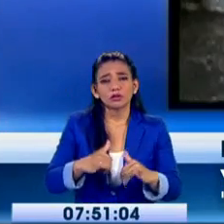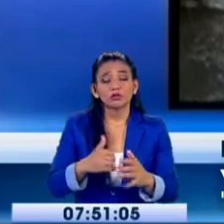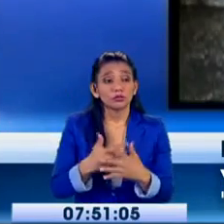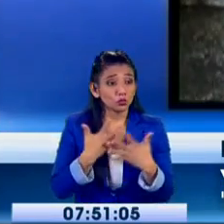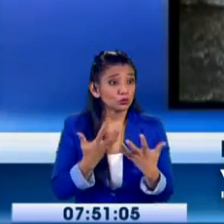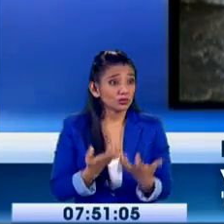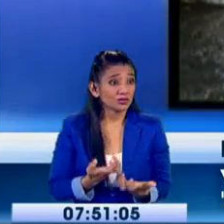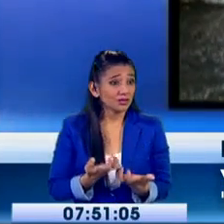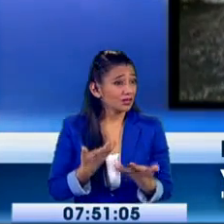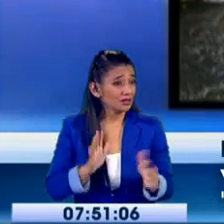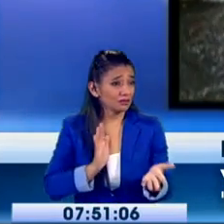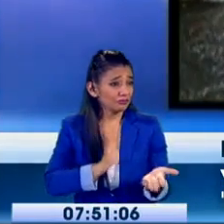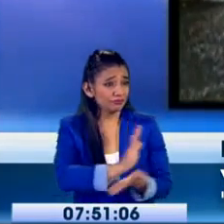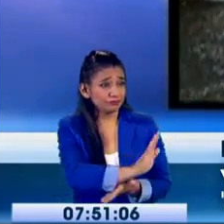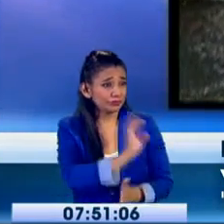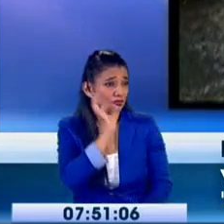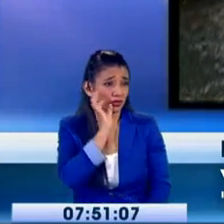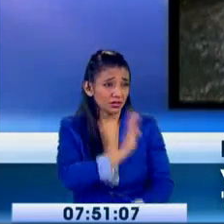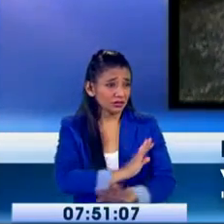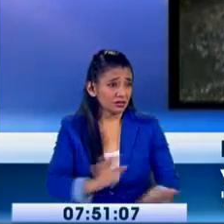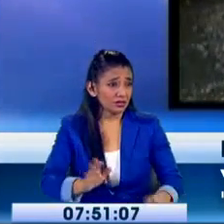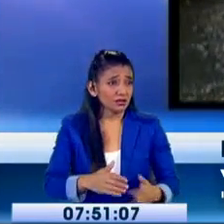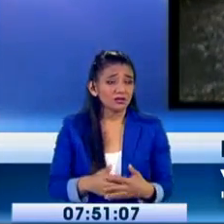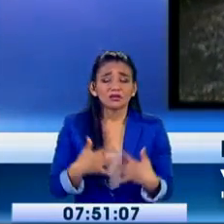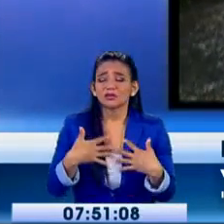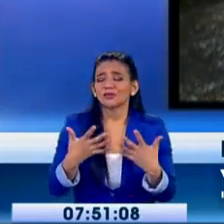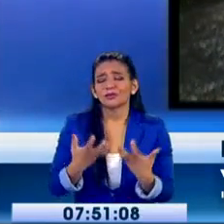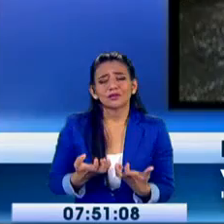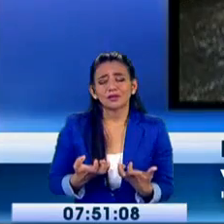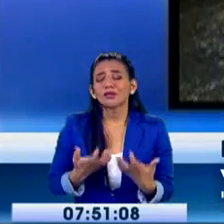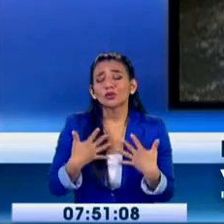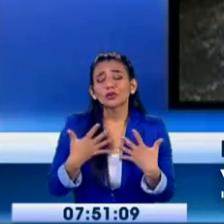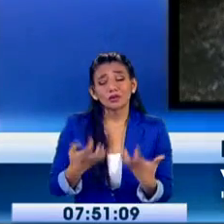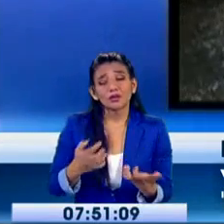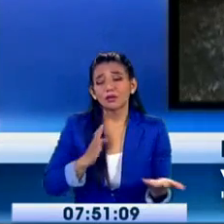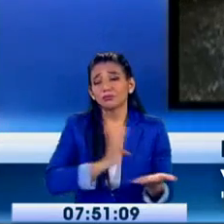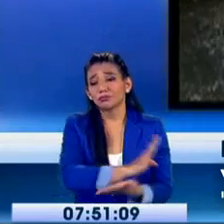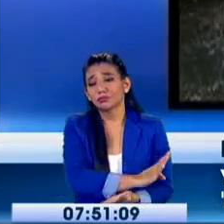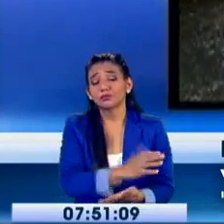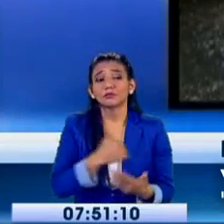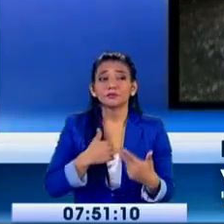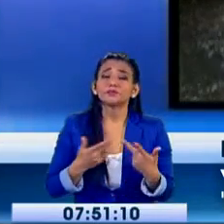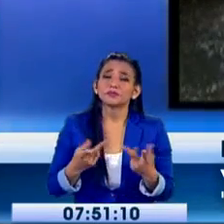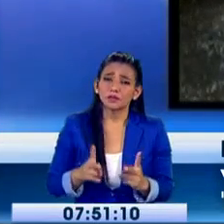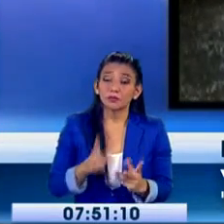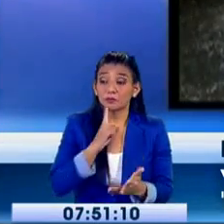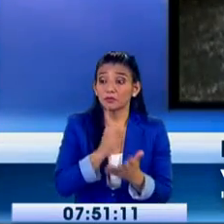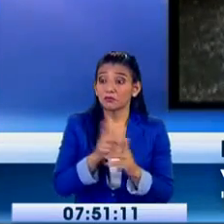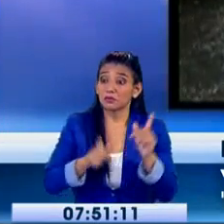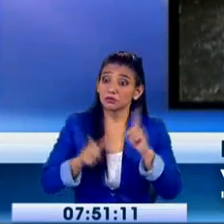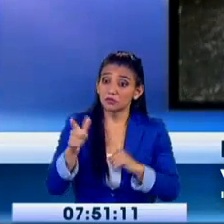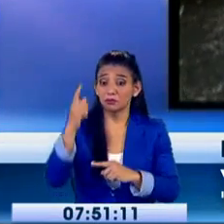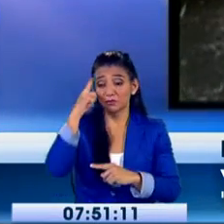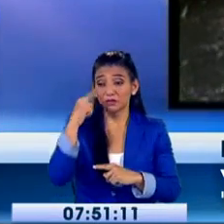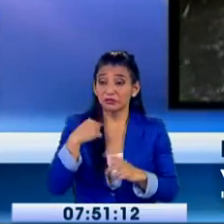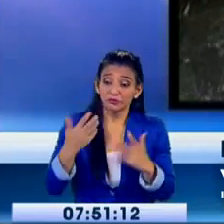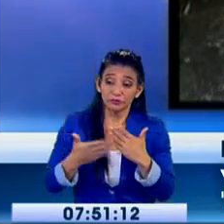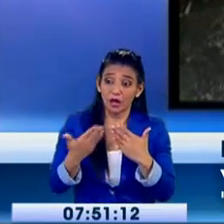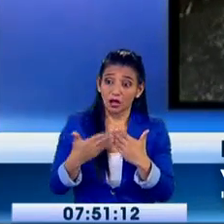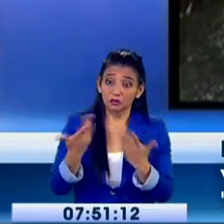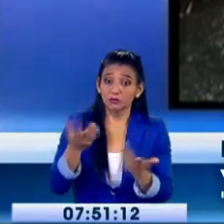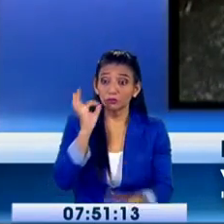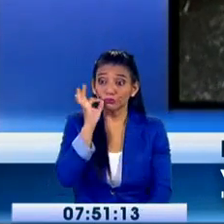¿Quieres salir de esta situación? ¿Quién no quiere salir de esto? Hay personas que creen que esto es fácil. Piensan que